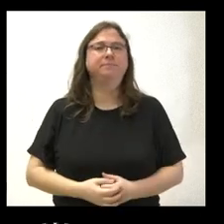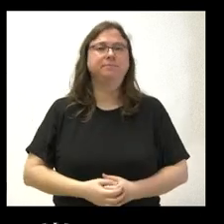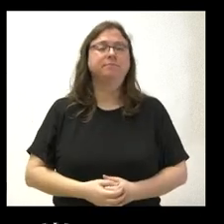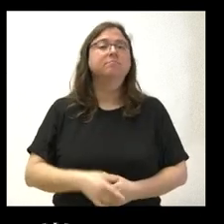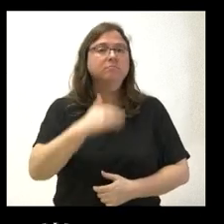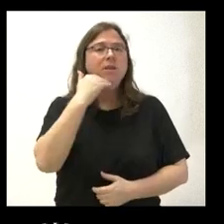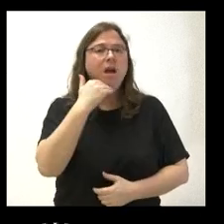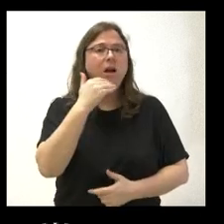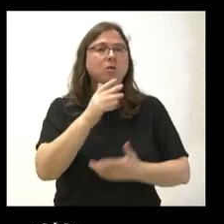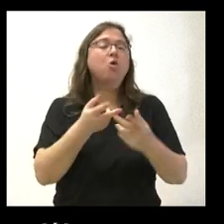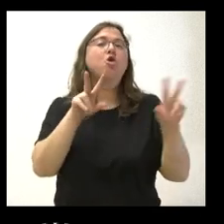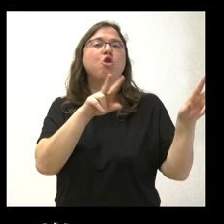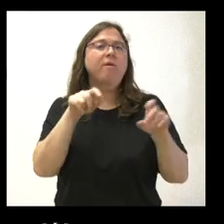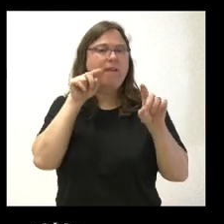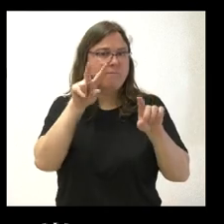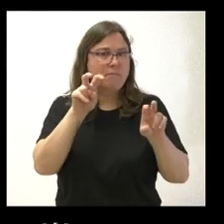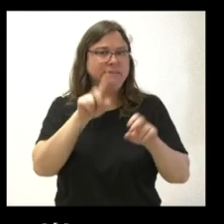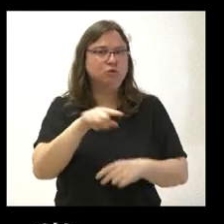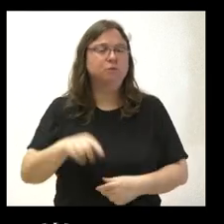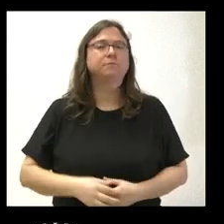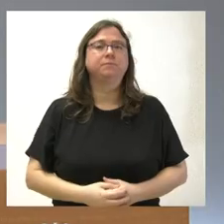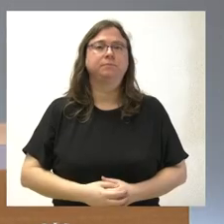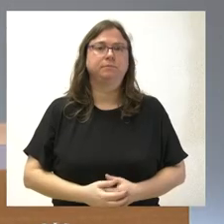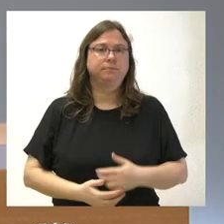sé si hay Alguna novedad sobre este seno